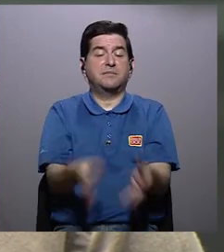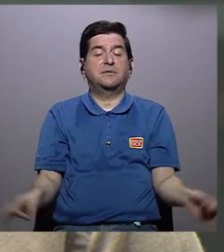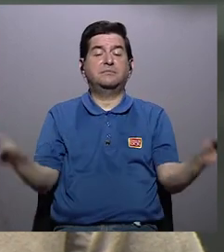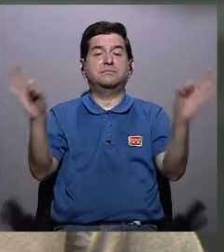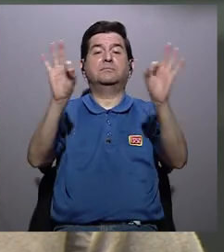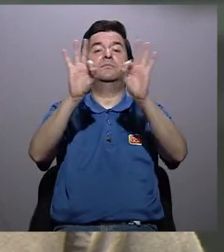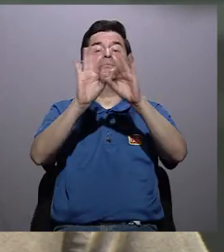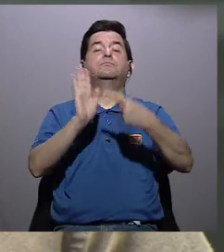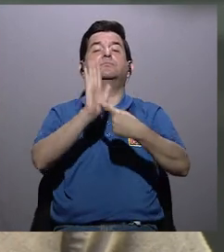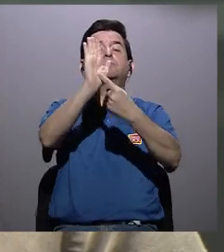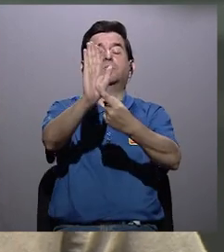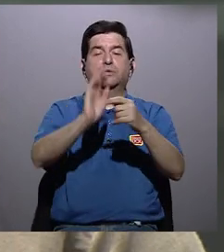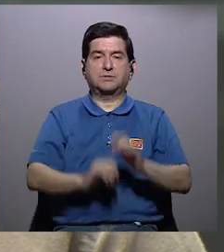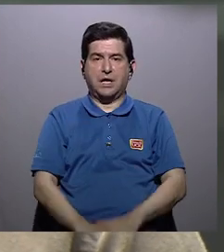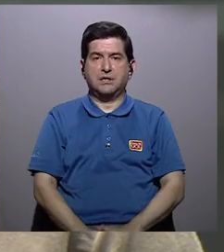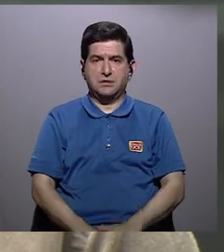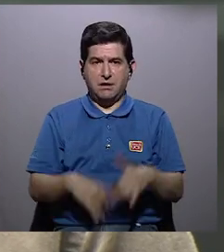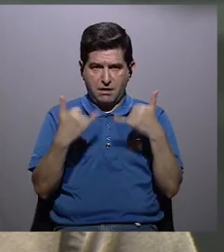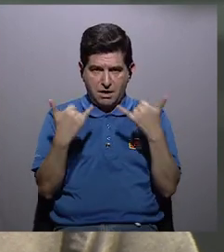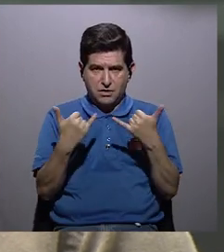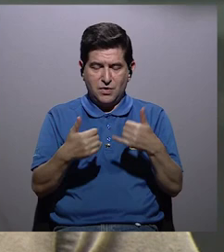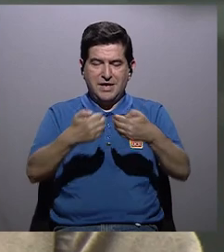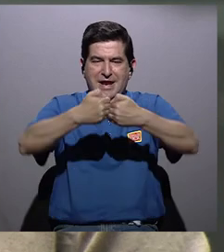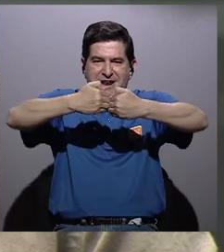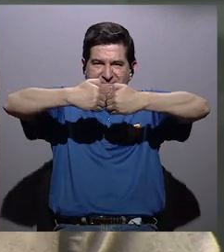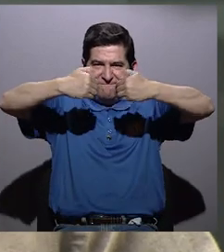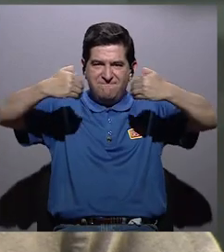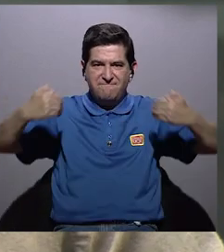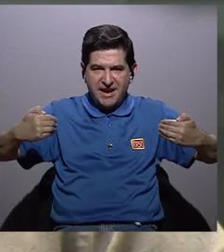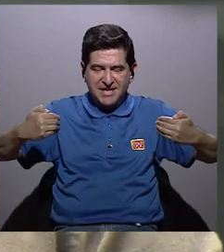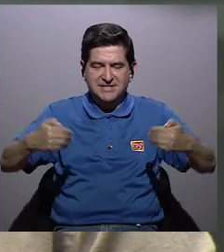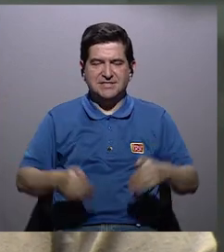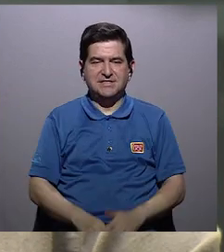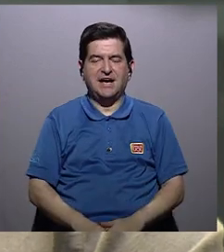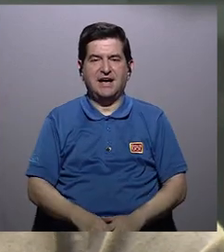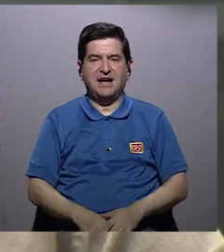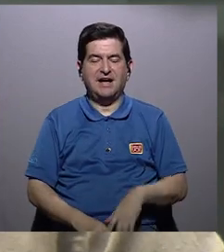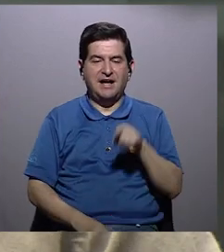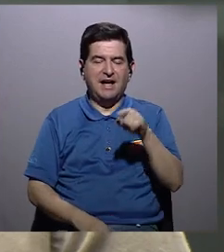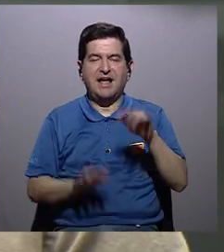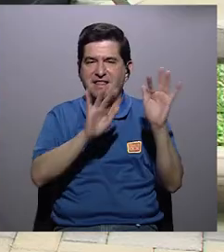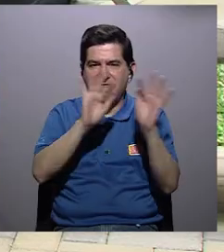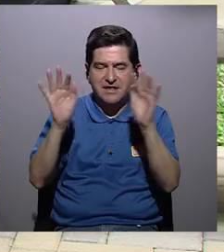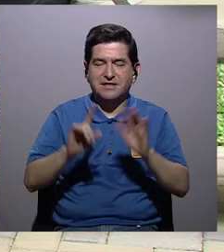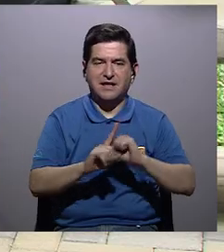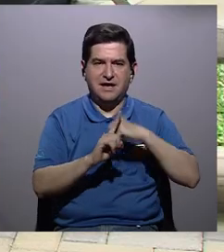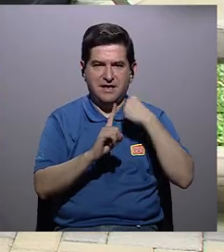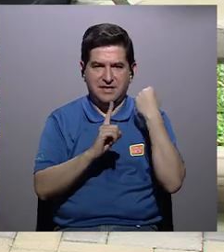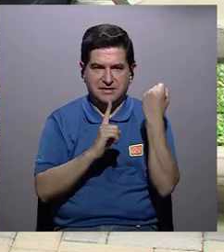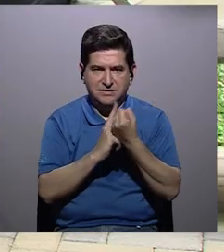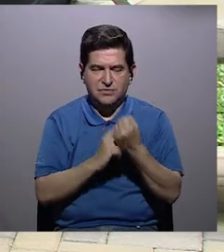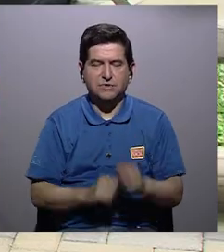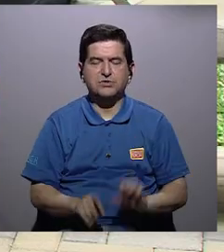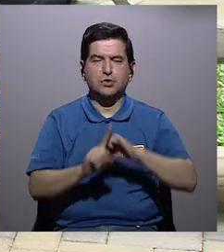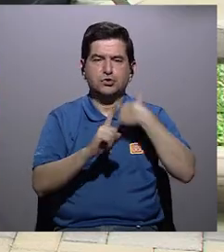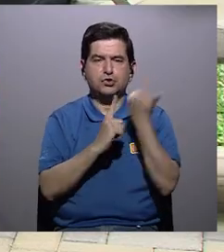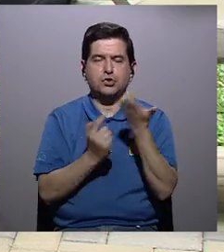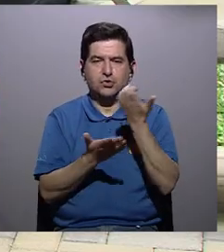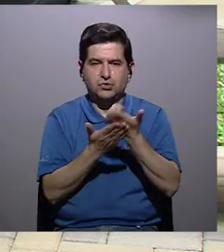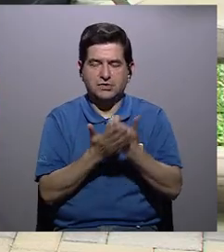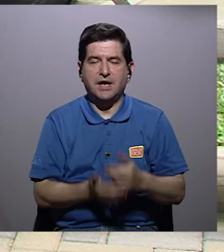importante de señalar, que todavía está muy presente, la brecha digital por condición socioeconómica y sobre todo por zona.